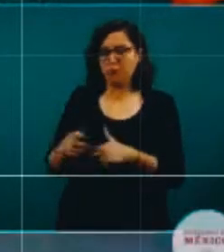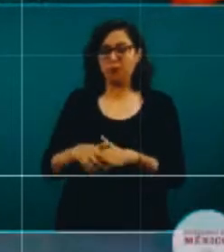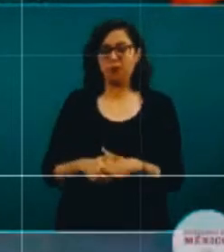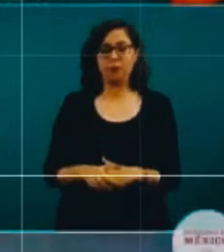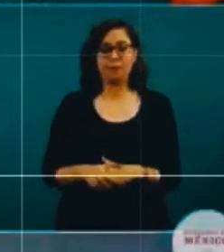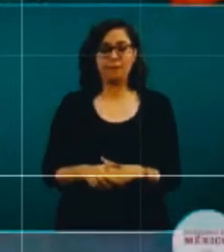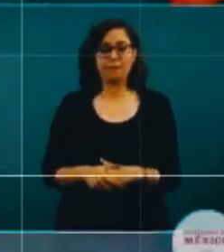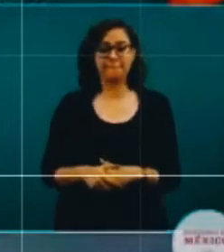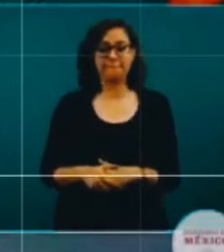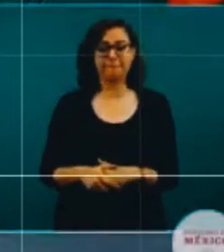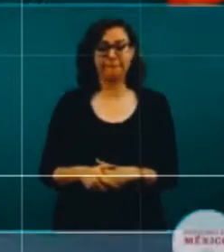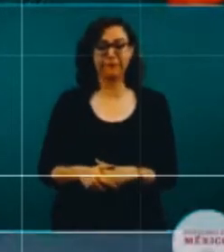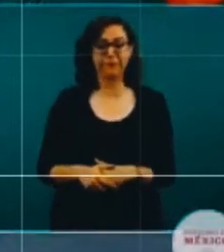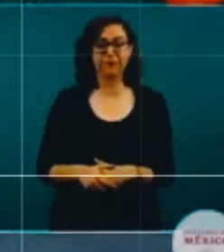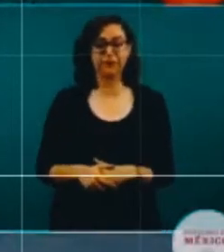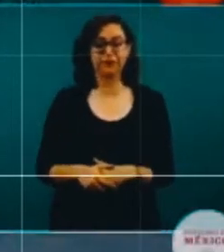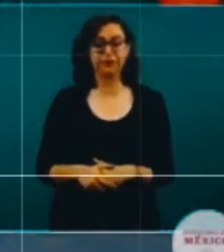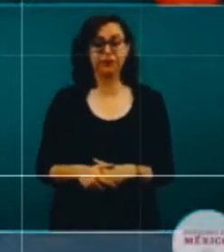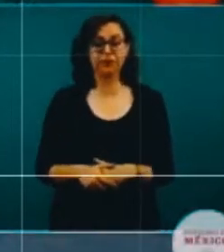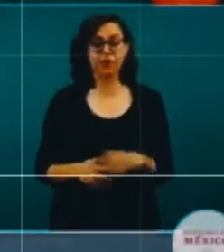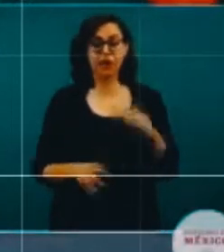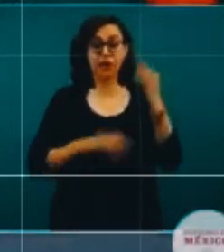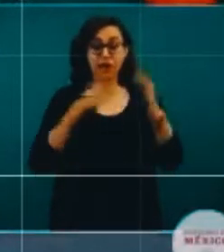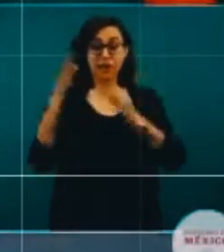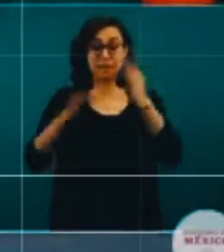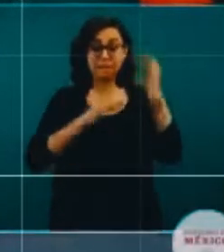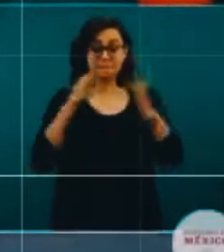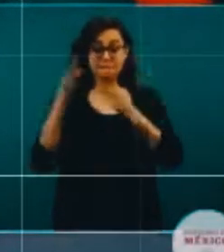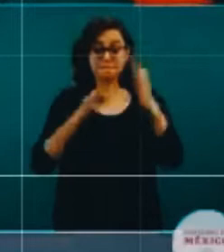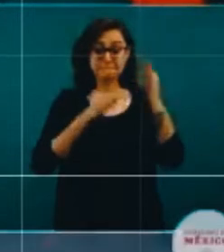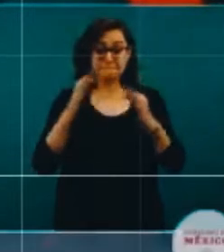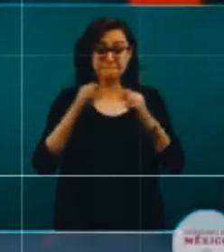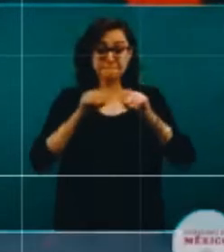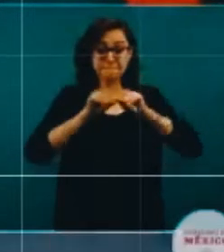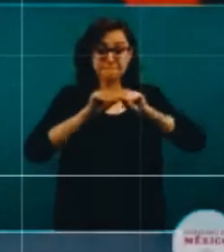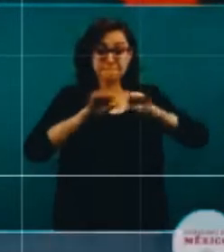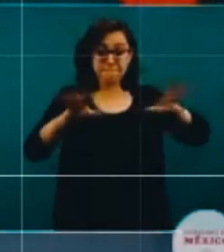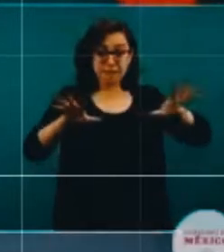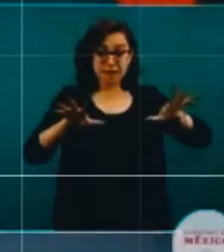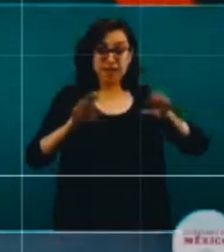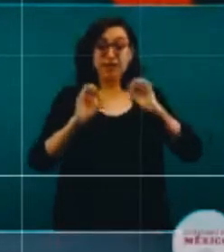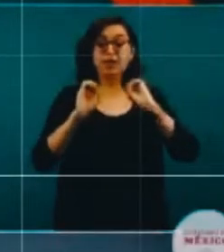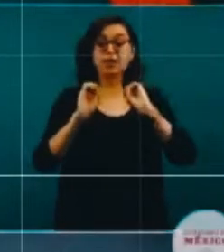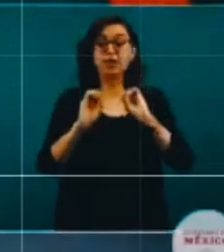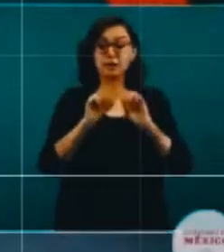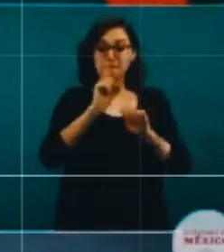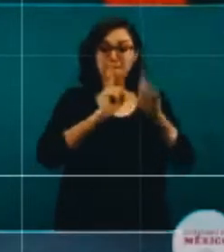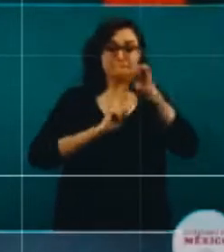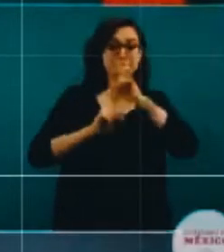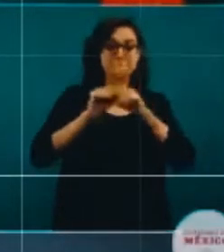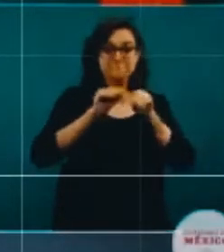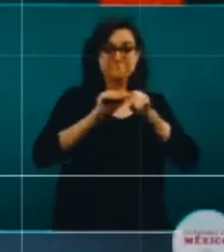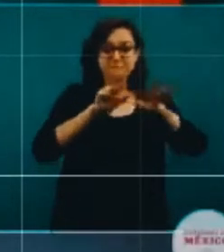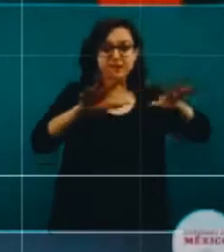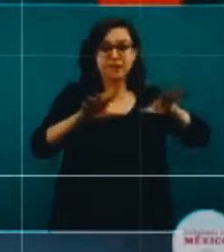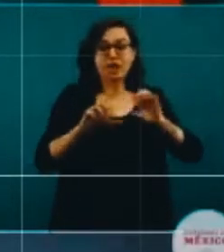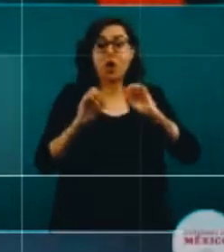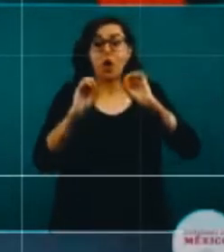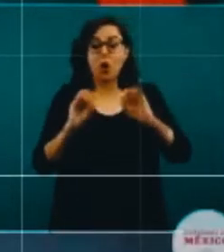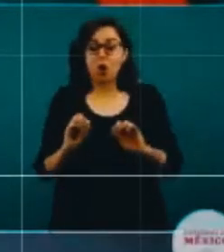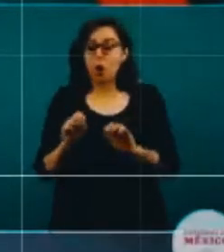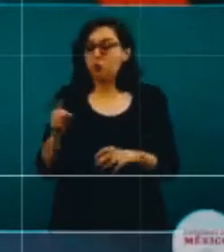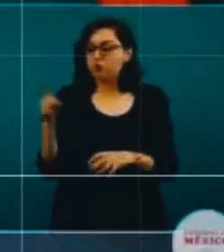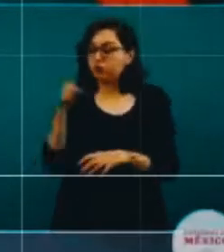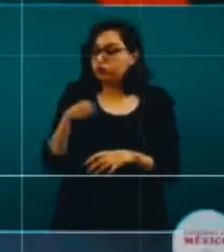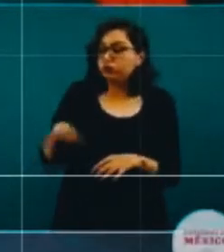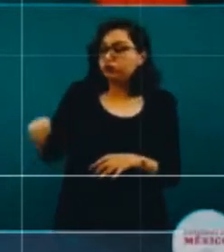ya sea con campañas o con el aislamiento. O sea, nos